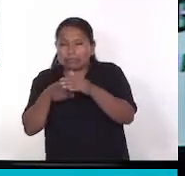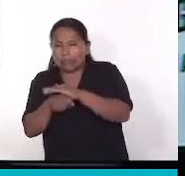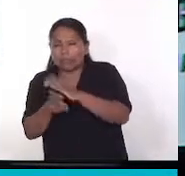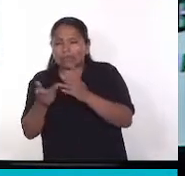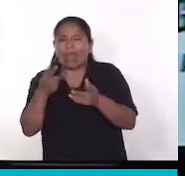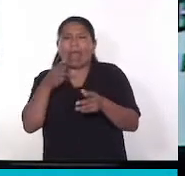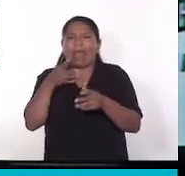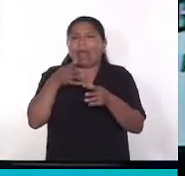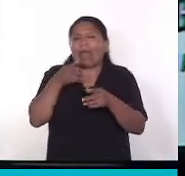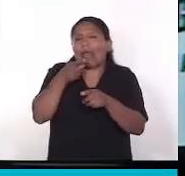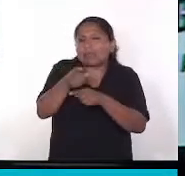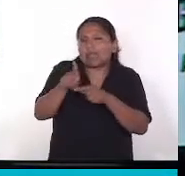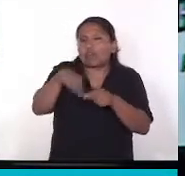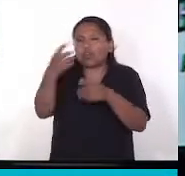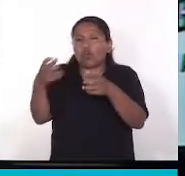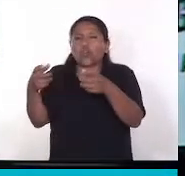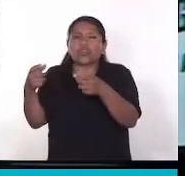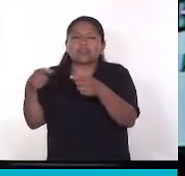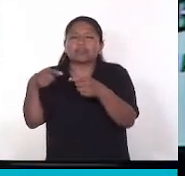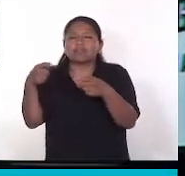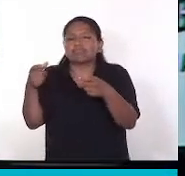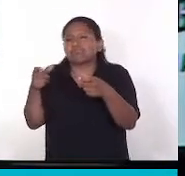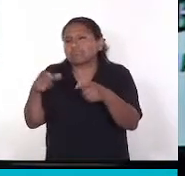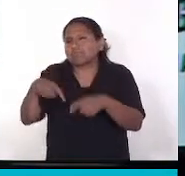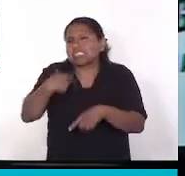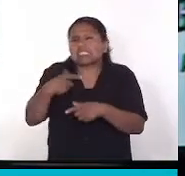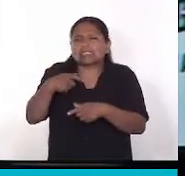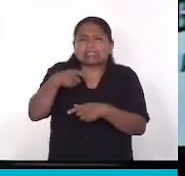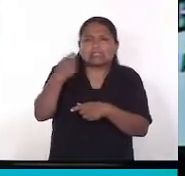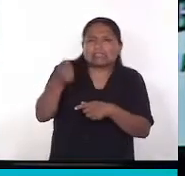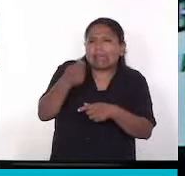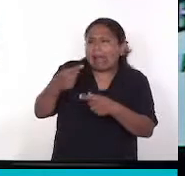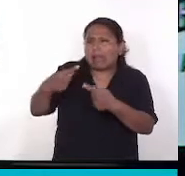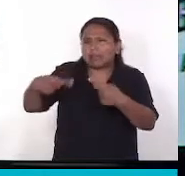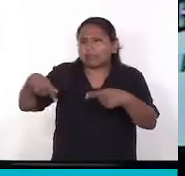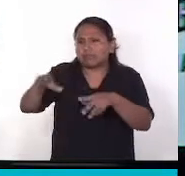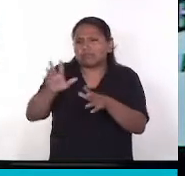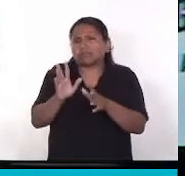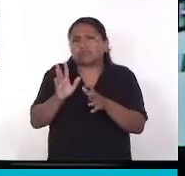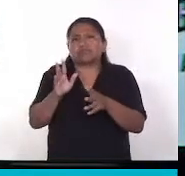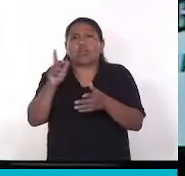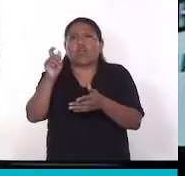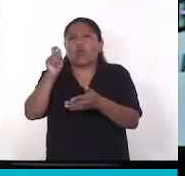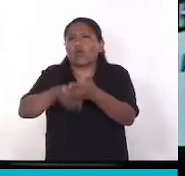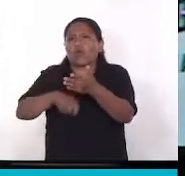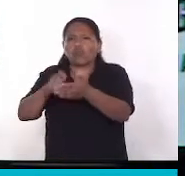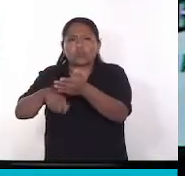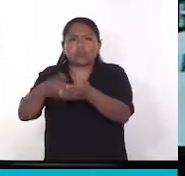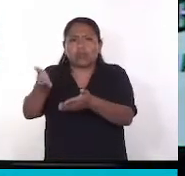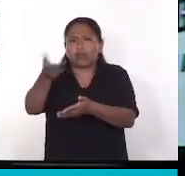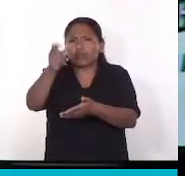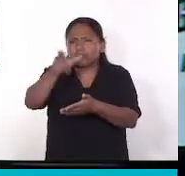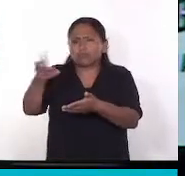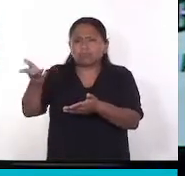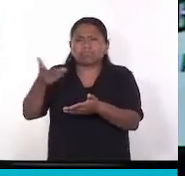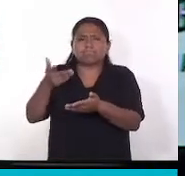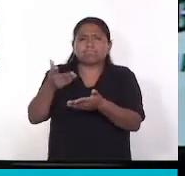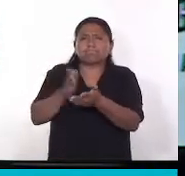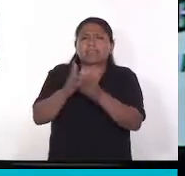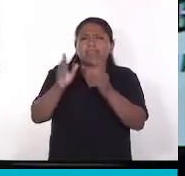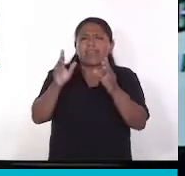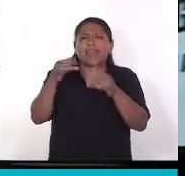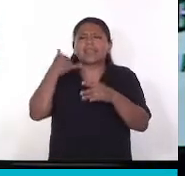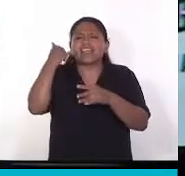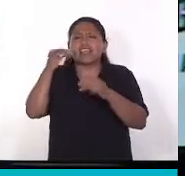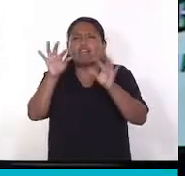ejemplo, atacando a otras organizaciones sindicales, en el caso los contratados del tendido telefónico